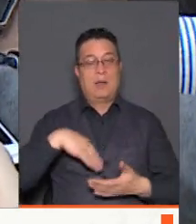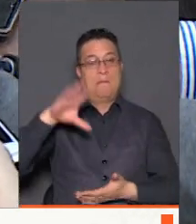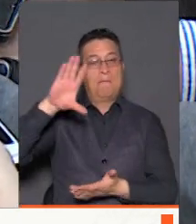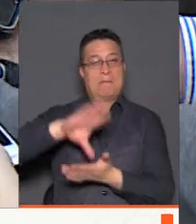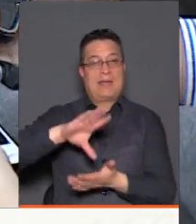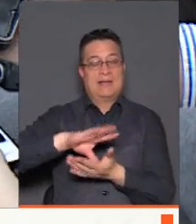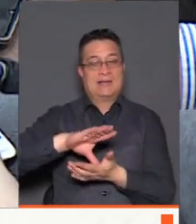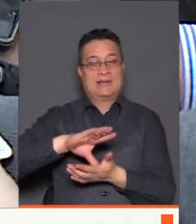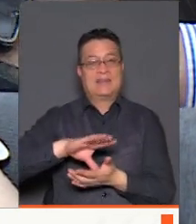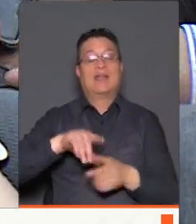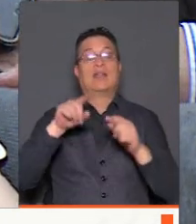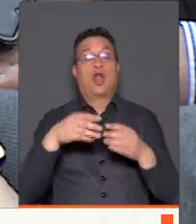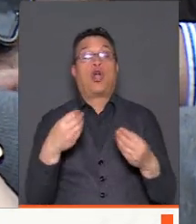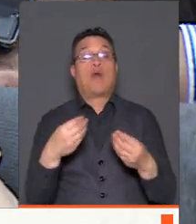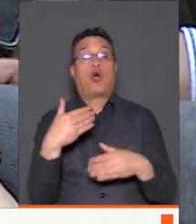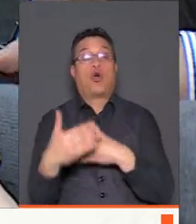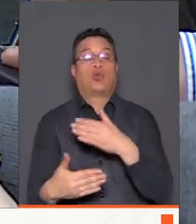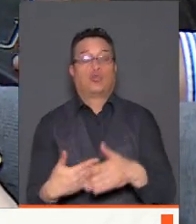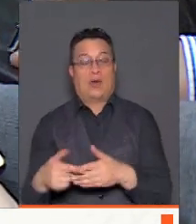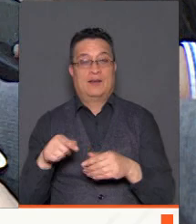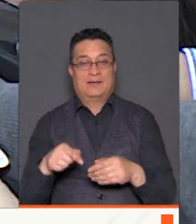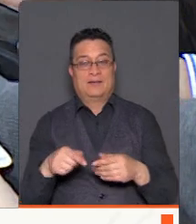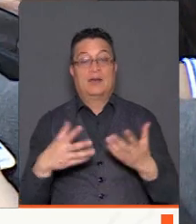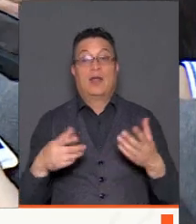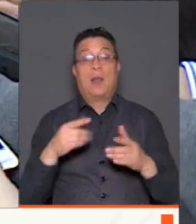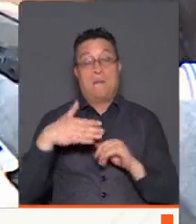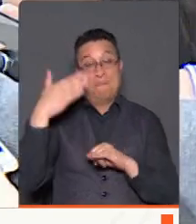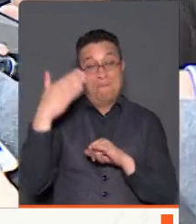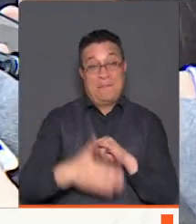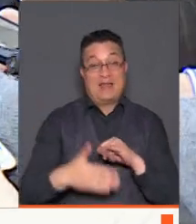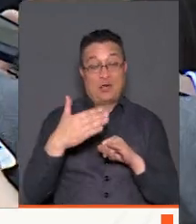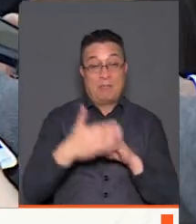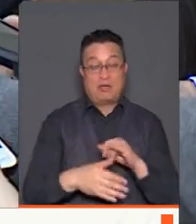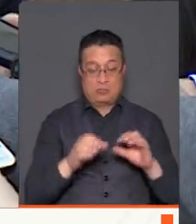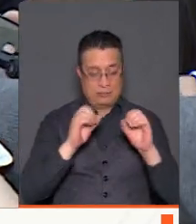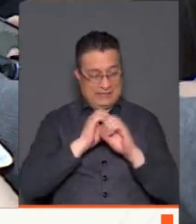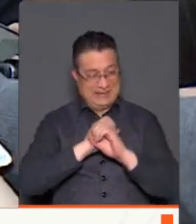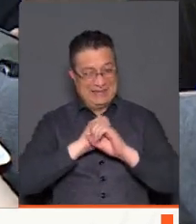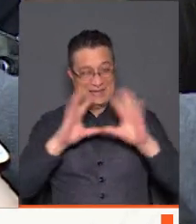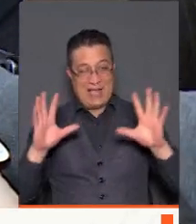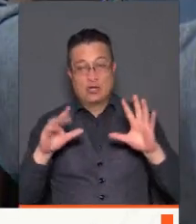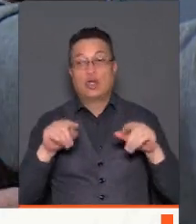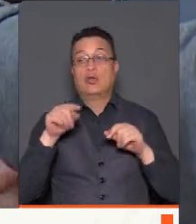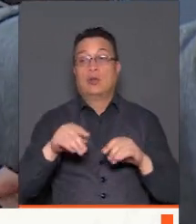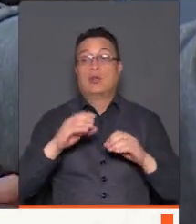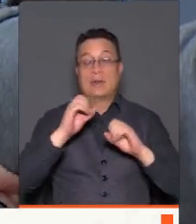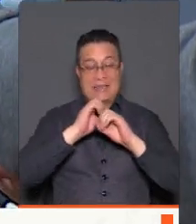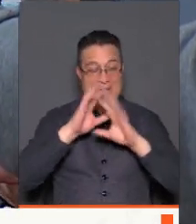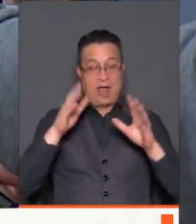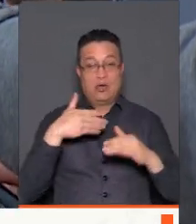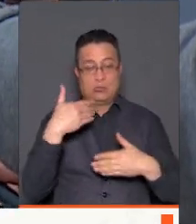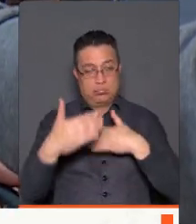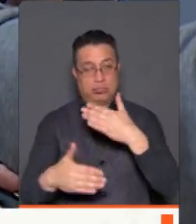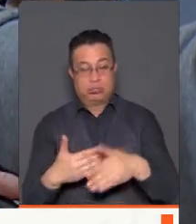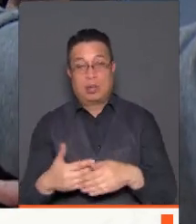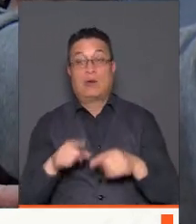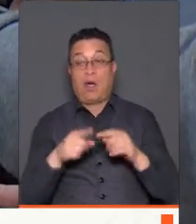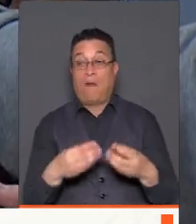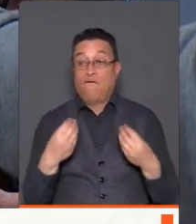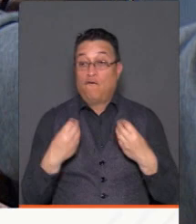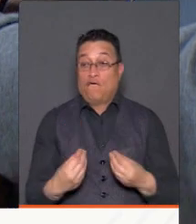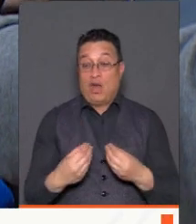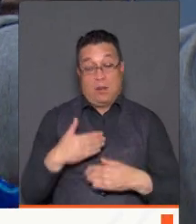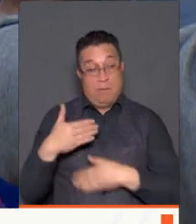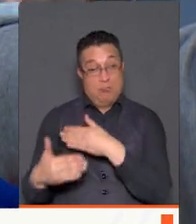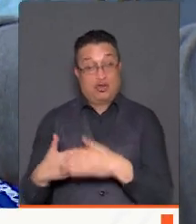respecto de cómo va a continuar este proceso, con plazos nítidos, con procedimientos claros. Y para hacer un buen proceso, para